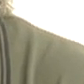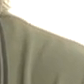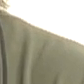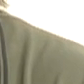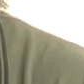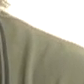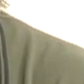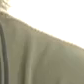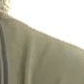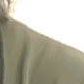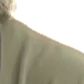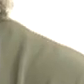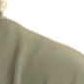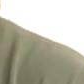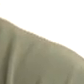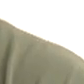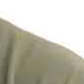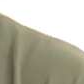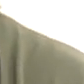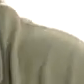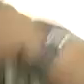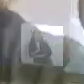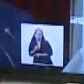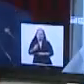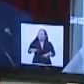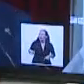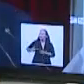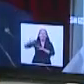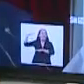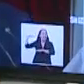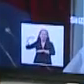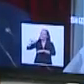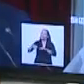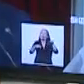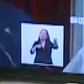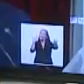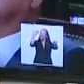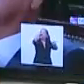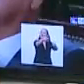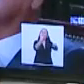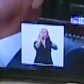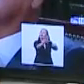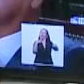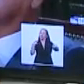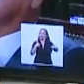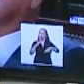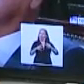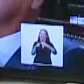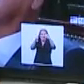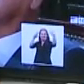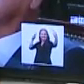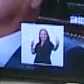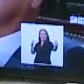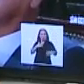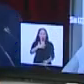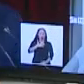El gasto es importante, pero hay que medir la calidad del gasto. No gastar por gastar y endeudarse por endeudarse y sobregastarse